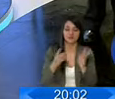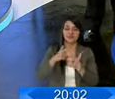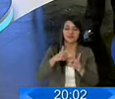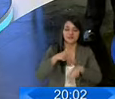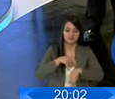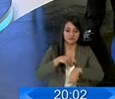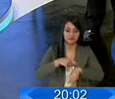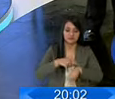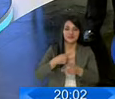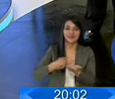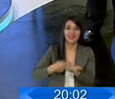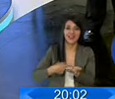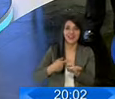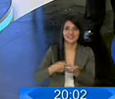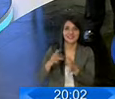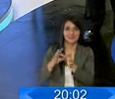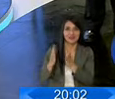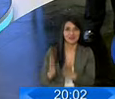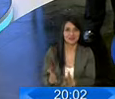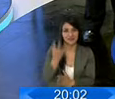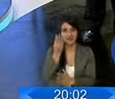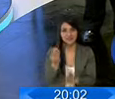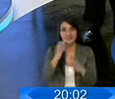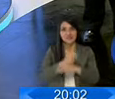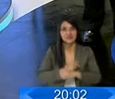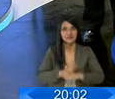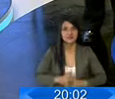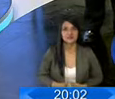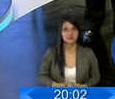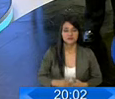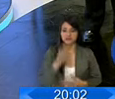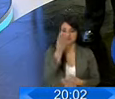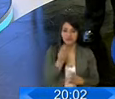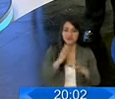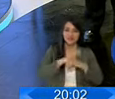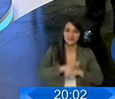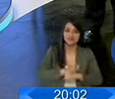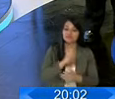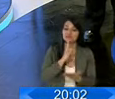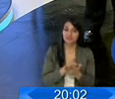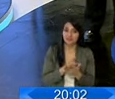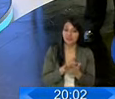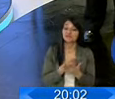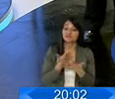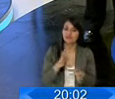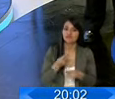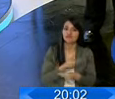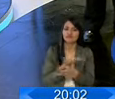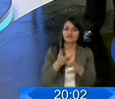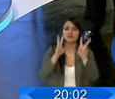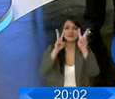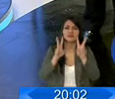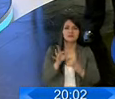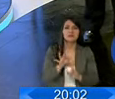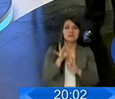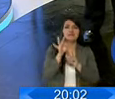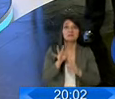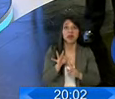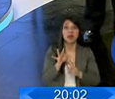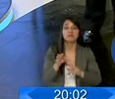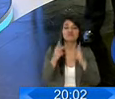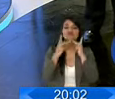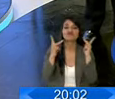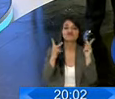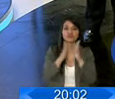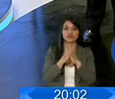Ahora el análisis junto a Javier Basantes. Buenas noches, Javier. Buenas noches, María Mercedes. Así es, vamos a comentarles cuáles son los principales temas que